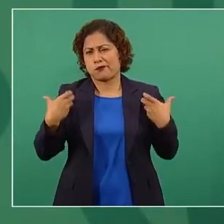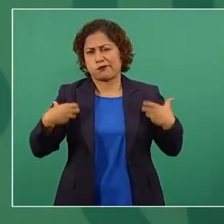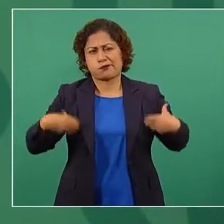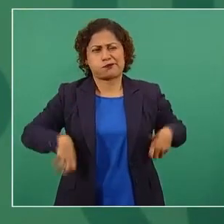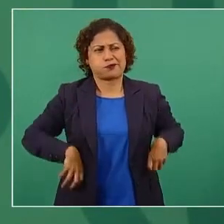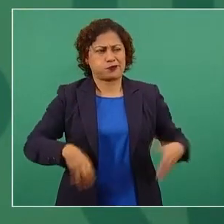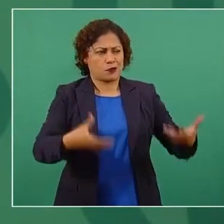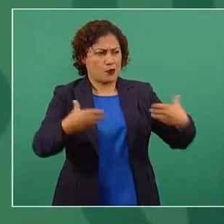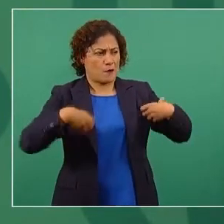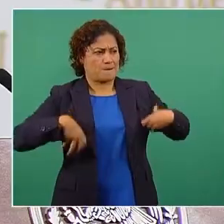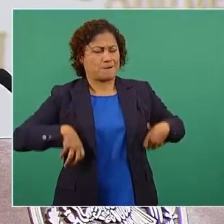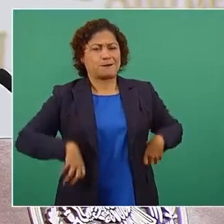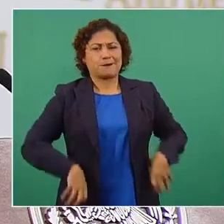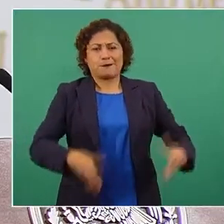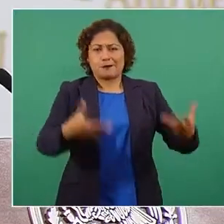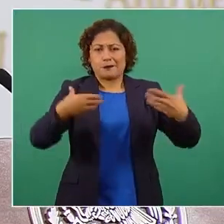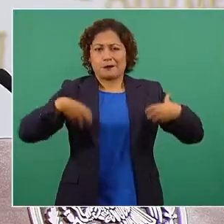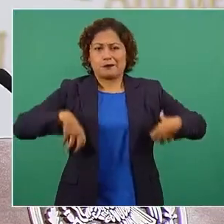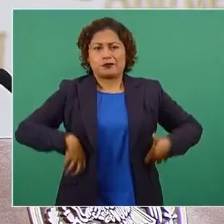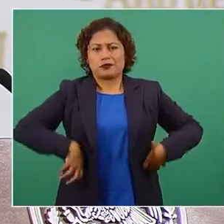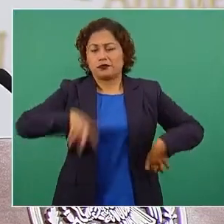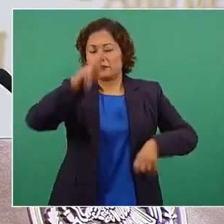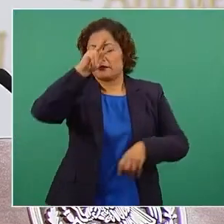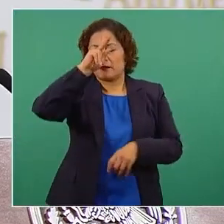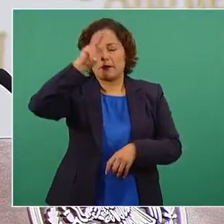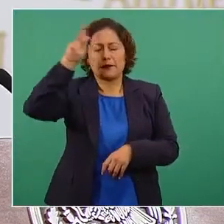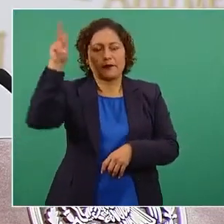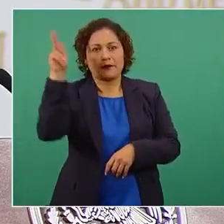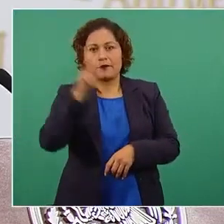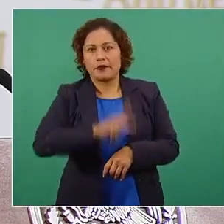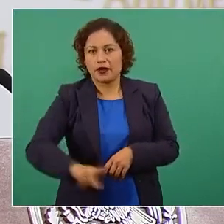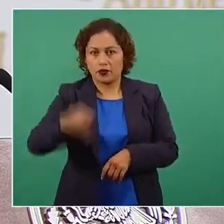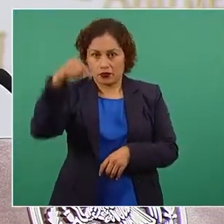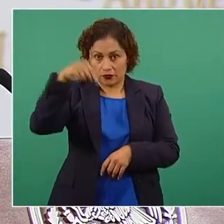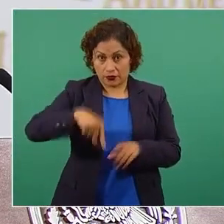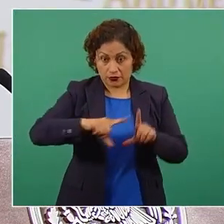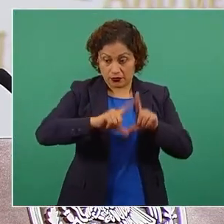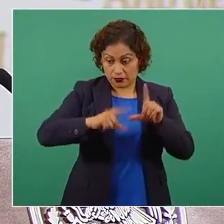se haya registrado en la historia de México.